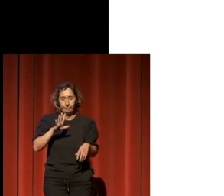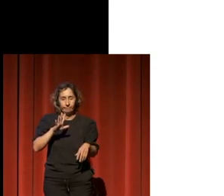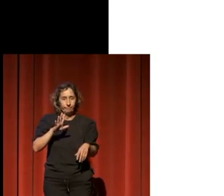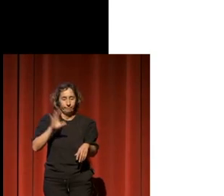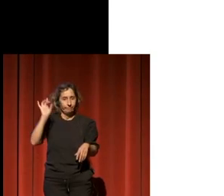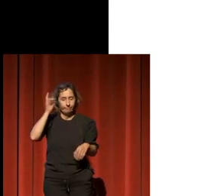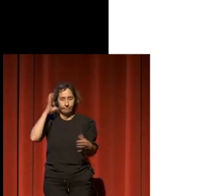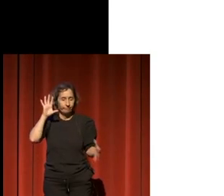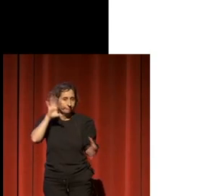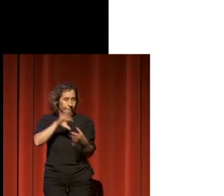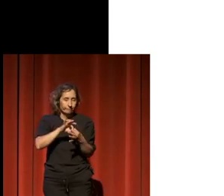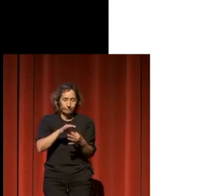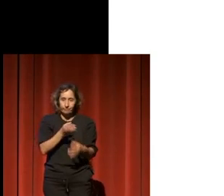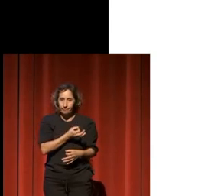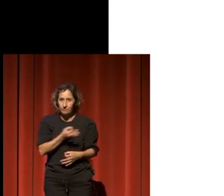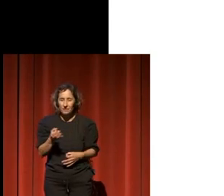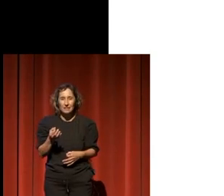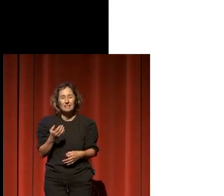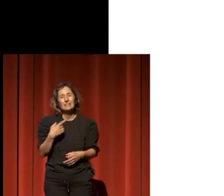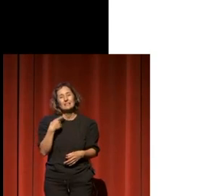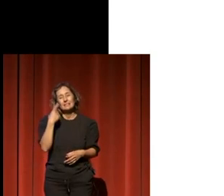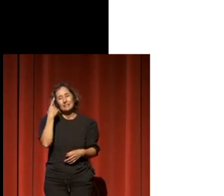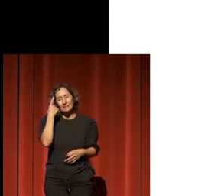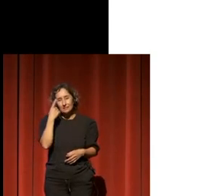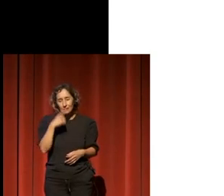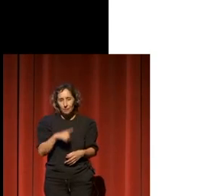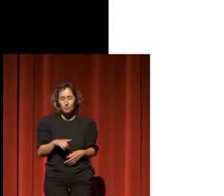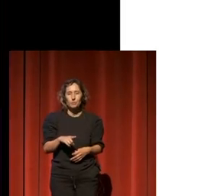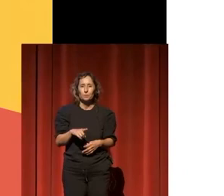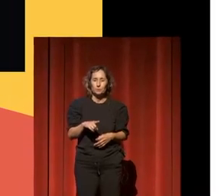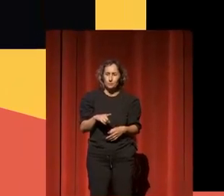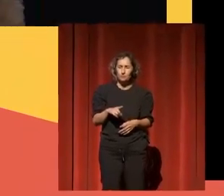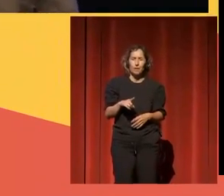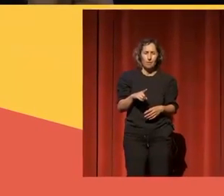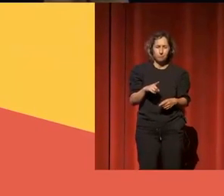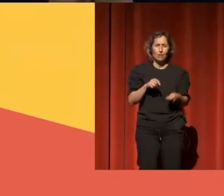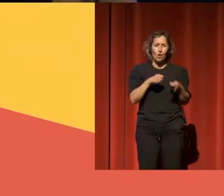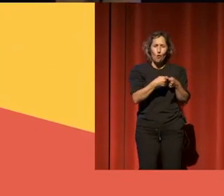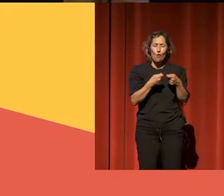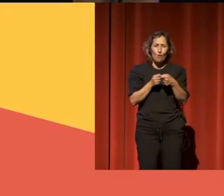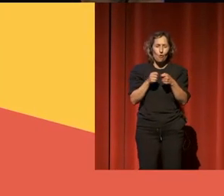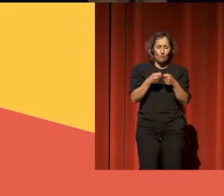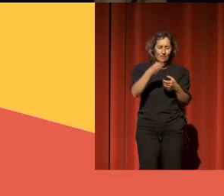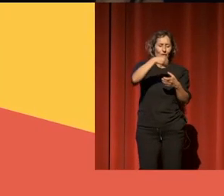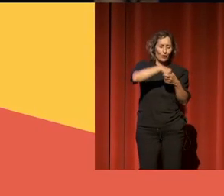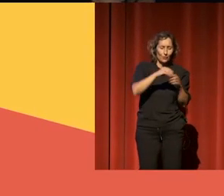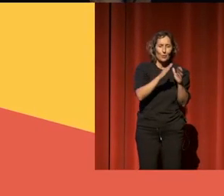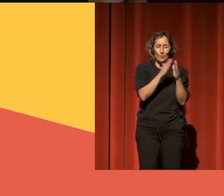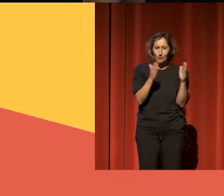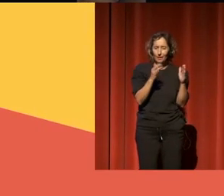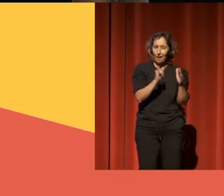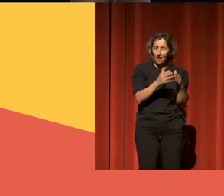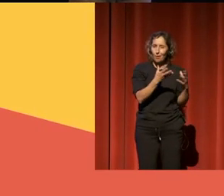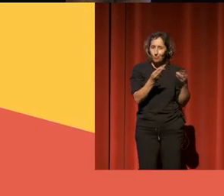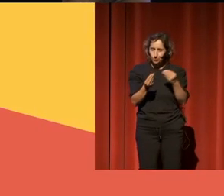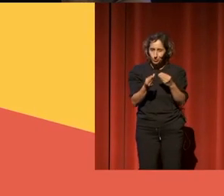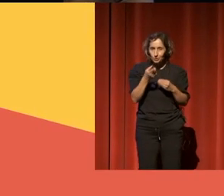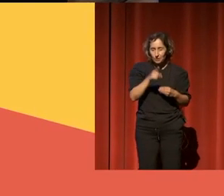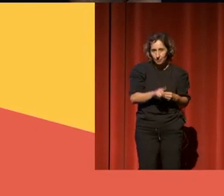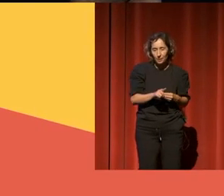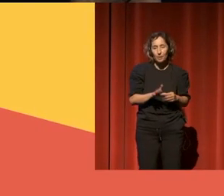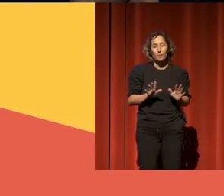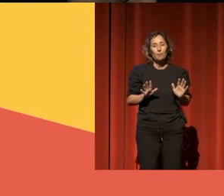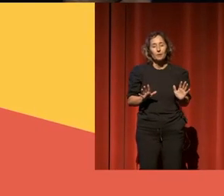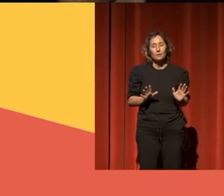a y que sabemos que no está exenta de de de muchos conflictos luego en la en la biblioteca no pero el